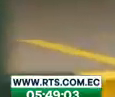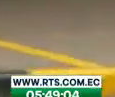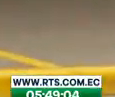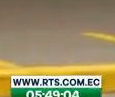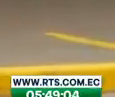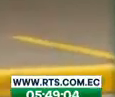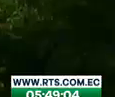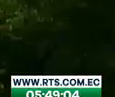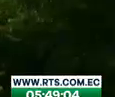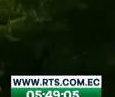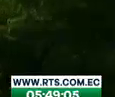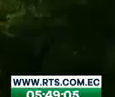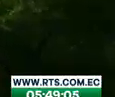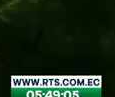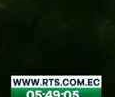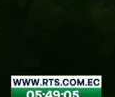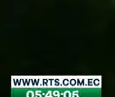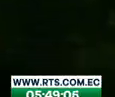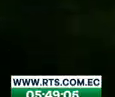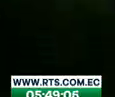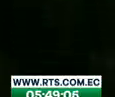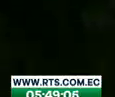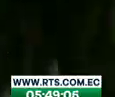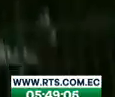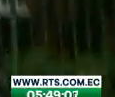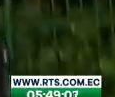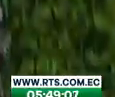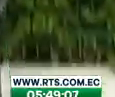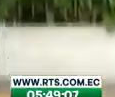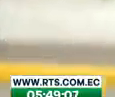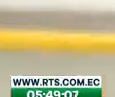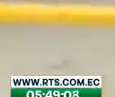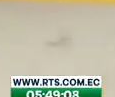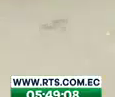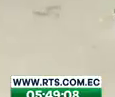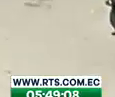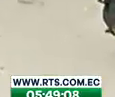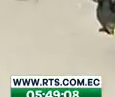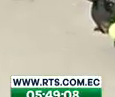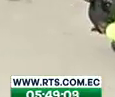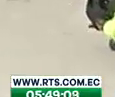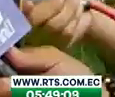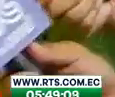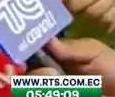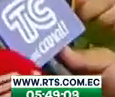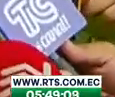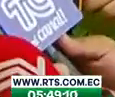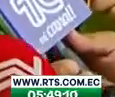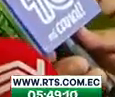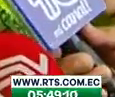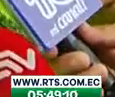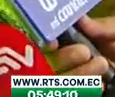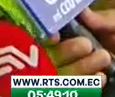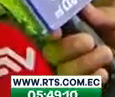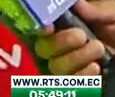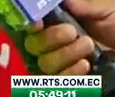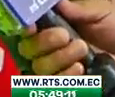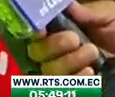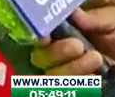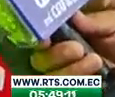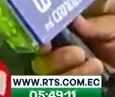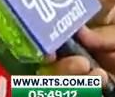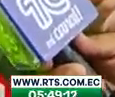a golpear. Esta vez, el Hospital Abel Gilbert Pontón, suburbio de Guayaquil. Se procedió a la detención de